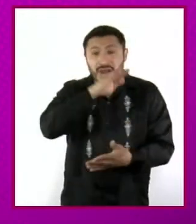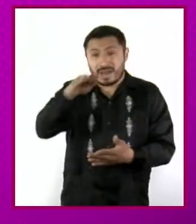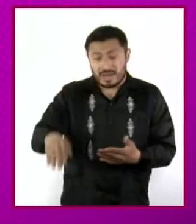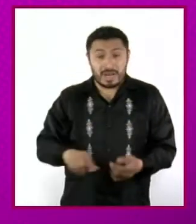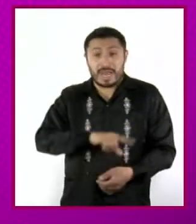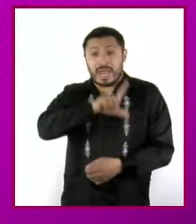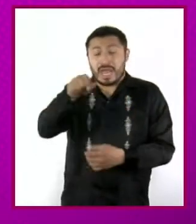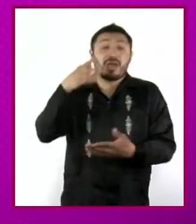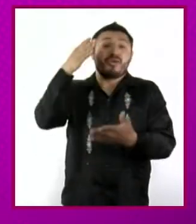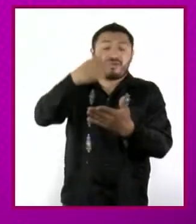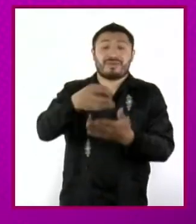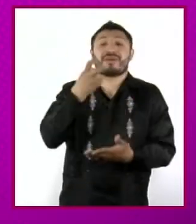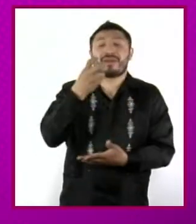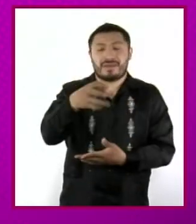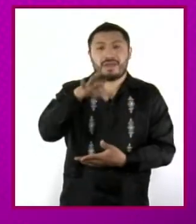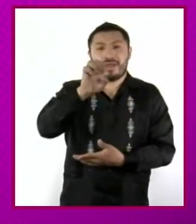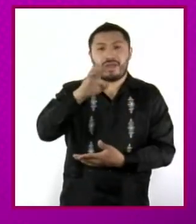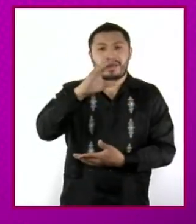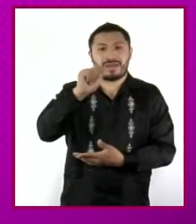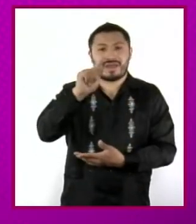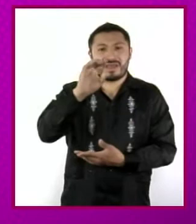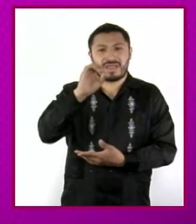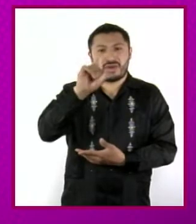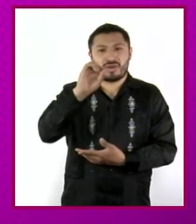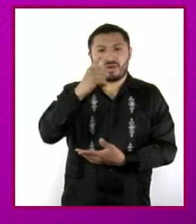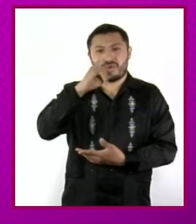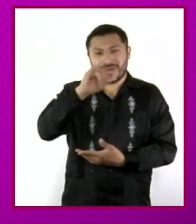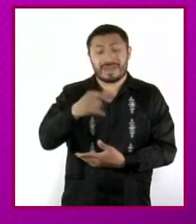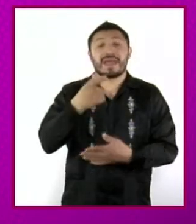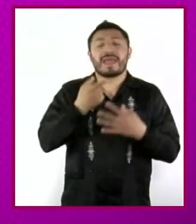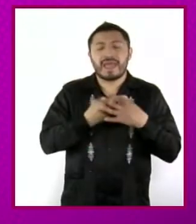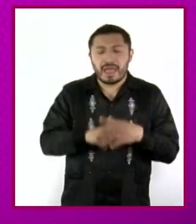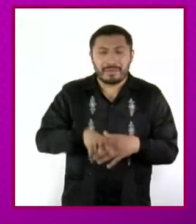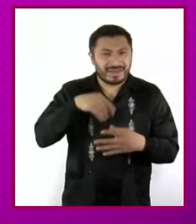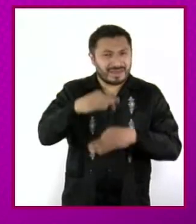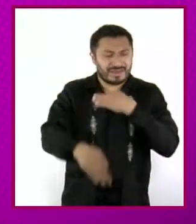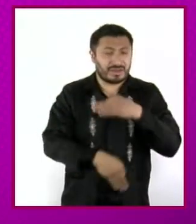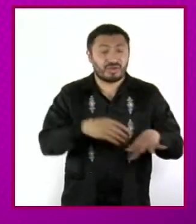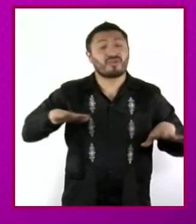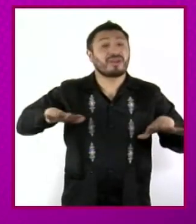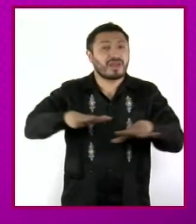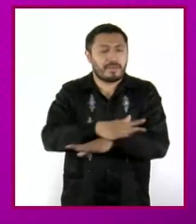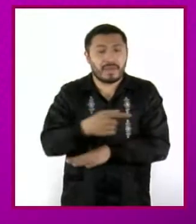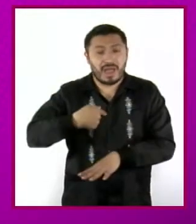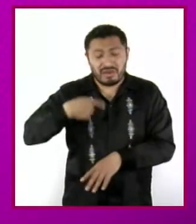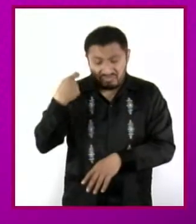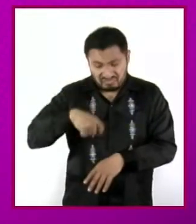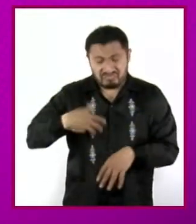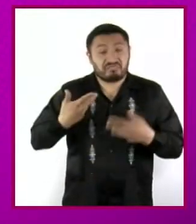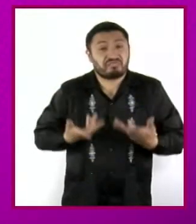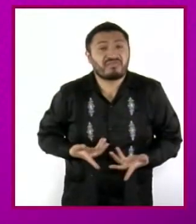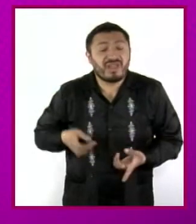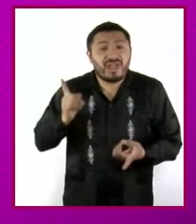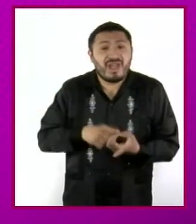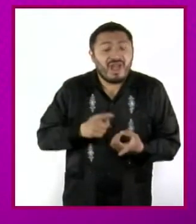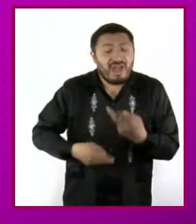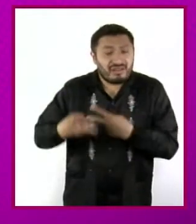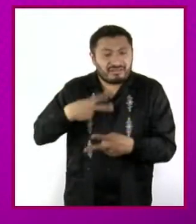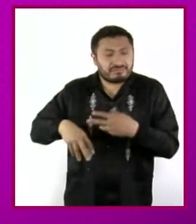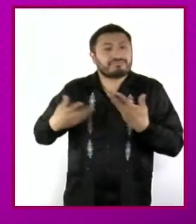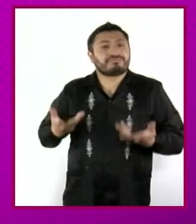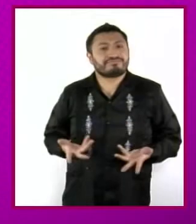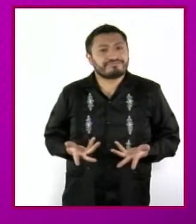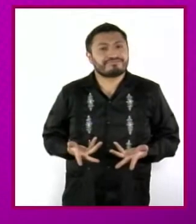es la escatología, también se empieza a mover todo lo demás. ¿Quién soy y de dónde vengo?